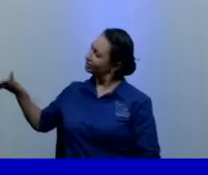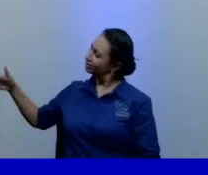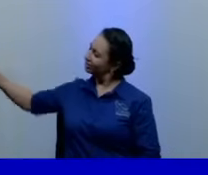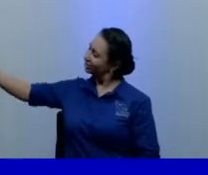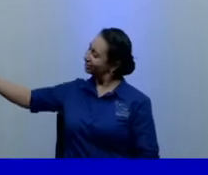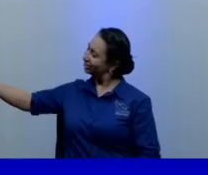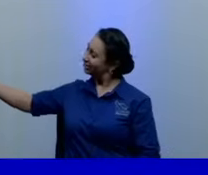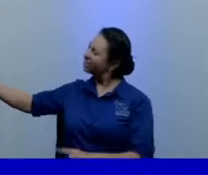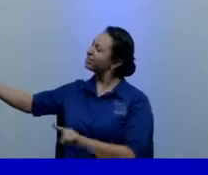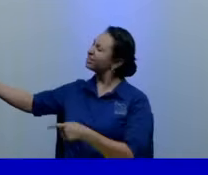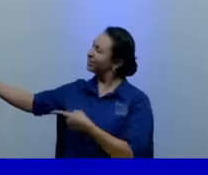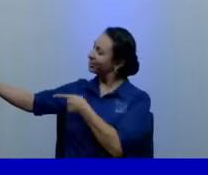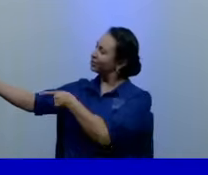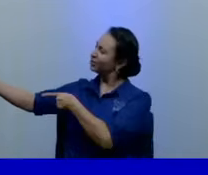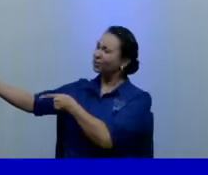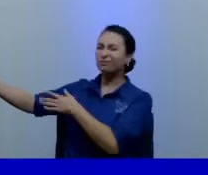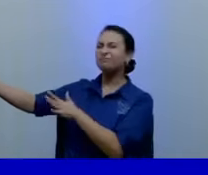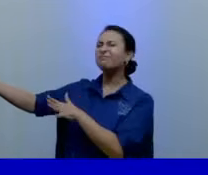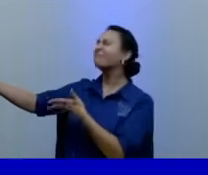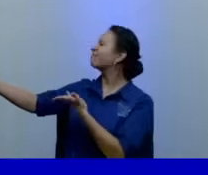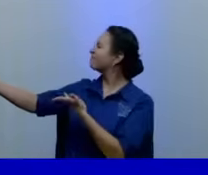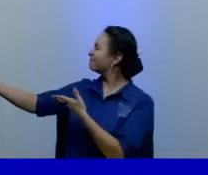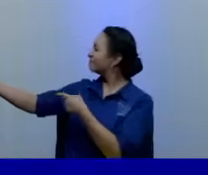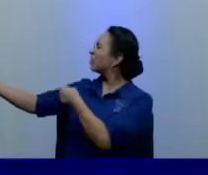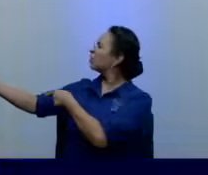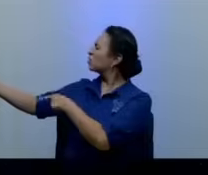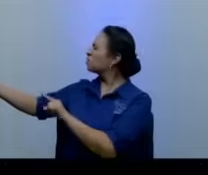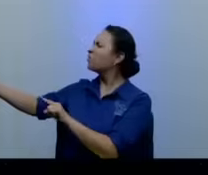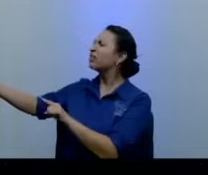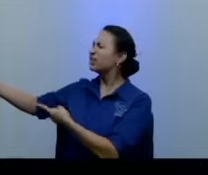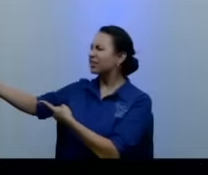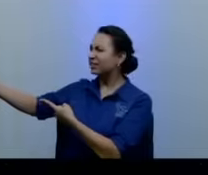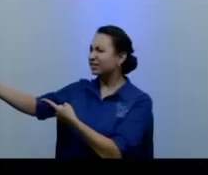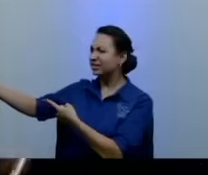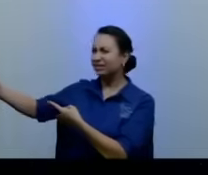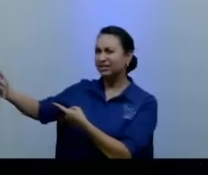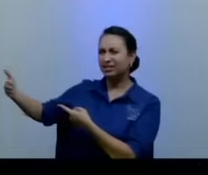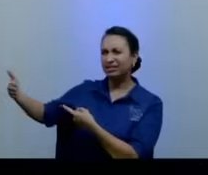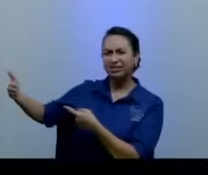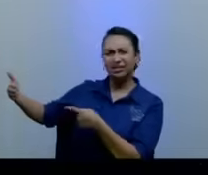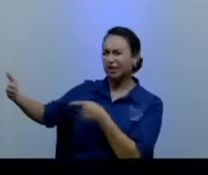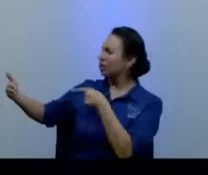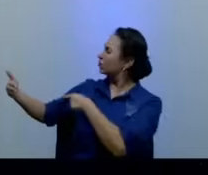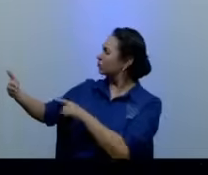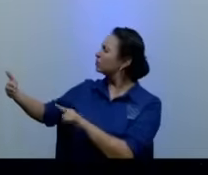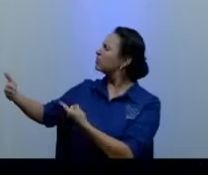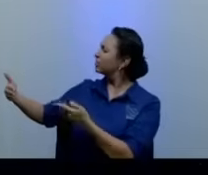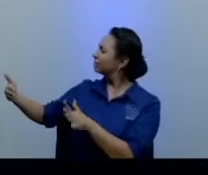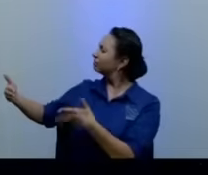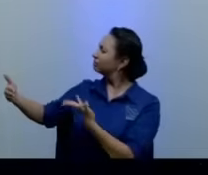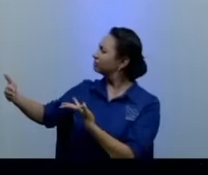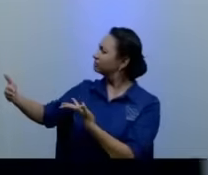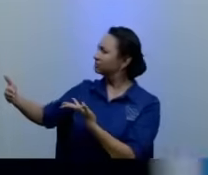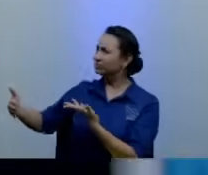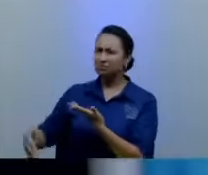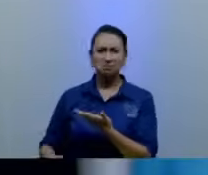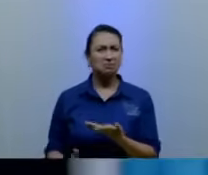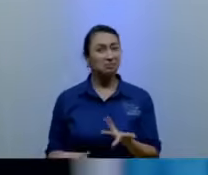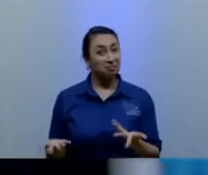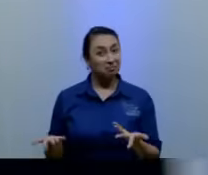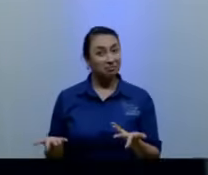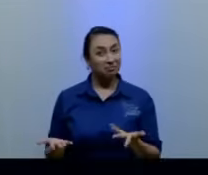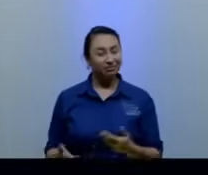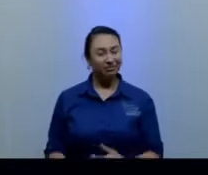cae bien, hombre. ¿Y tú quién eres? ¿Quién eres? Y